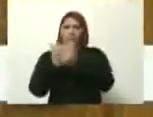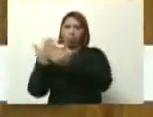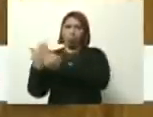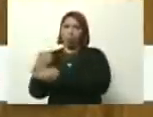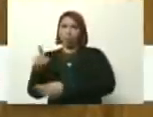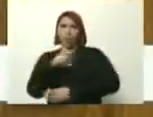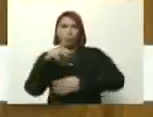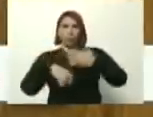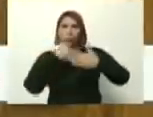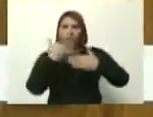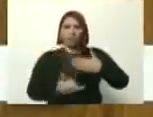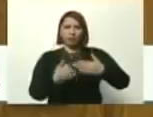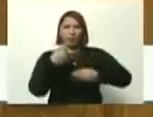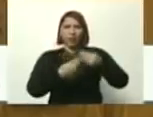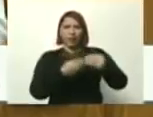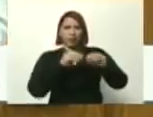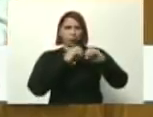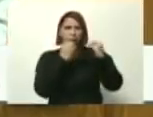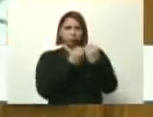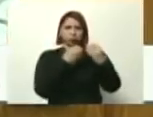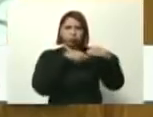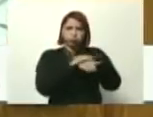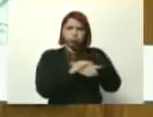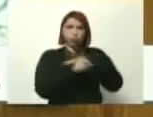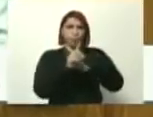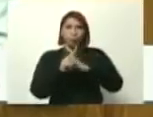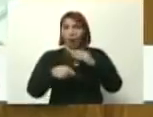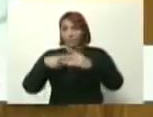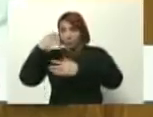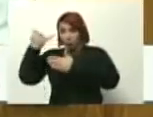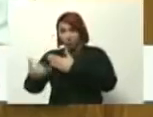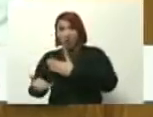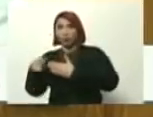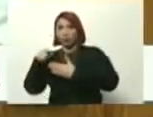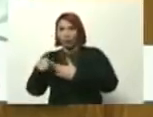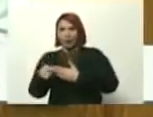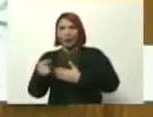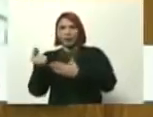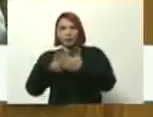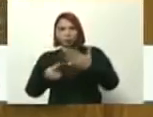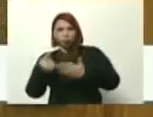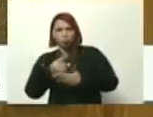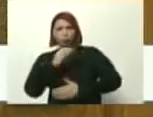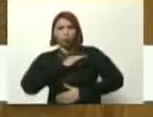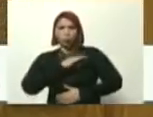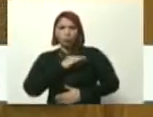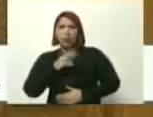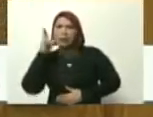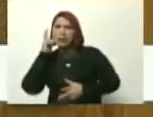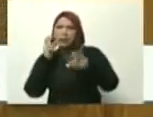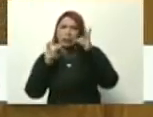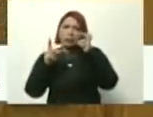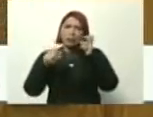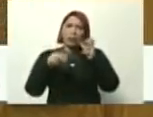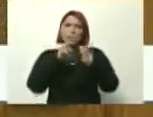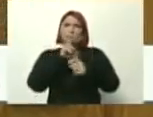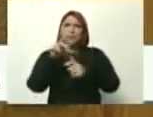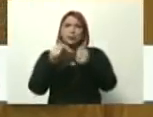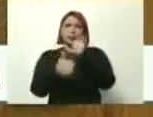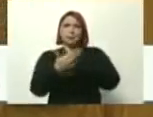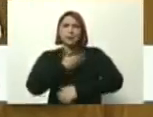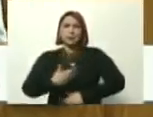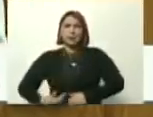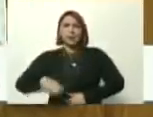en oficina, no. Es un proyecto derivado de la cartografía social. El vicepresidente Menéndez sabe muy